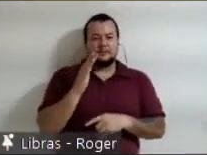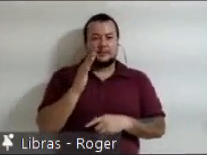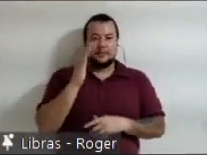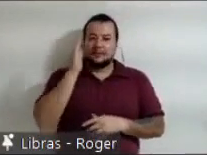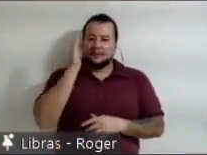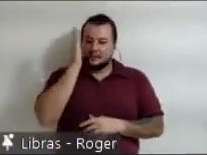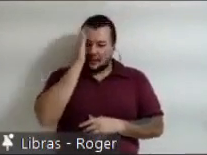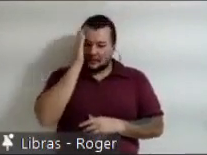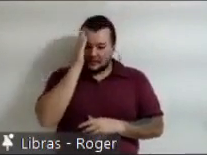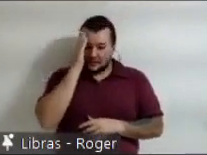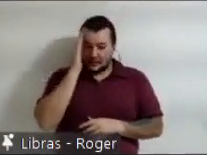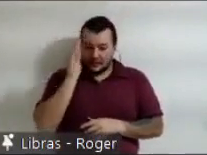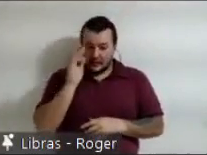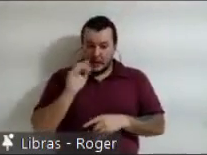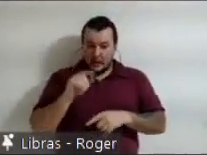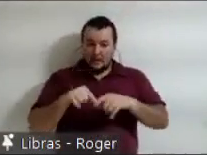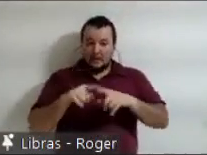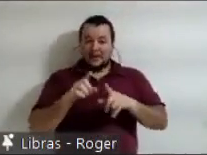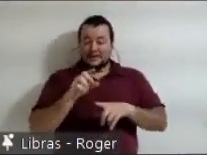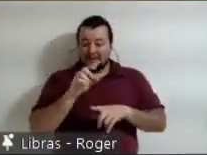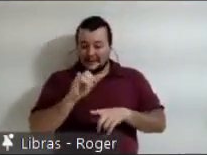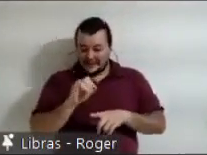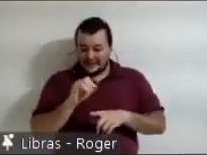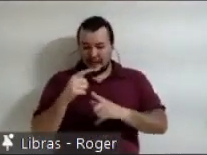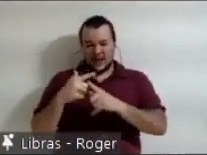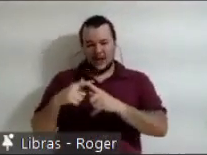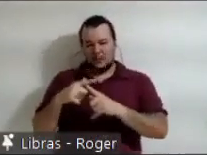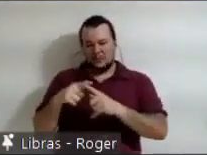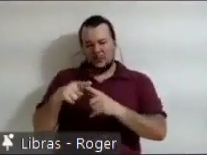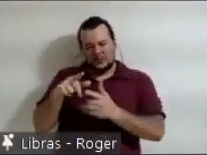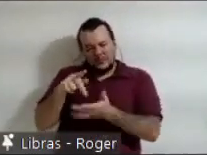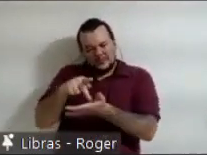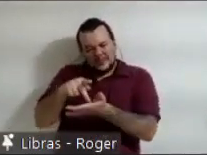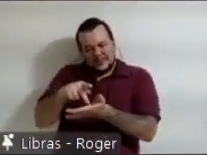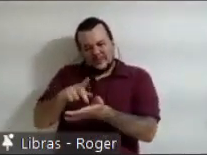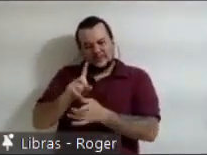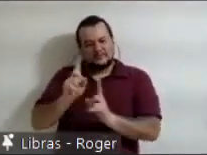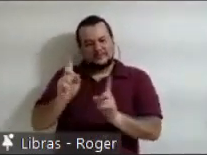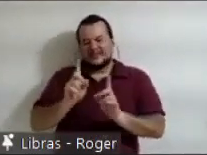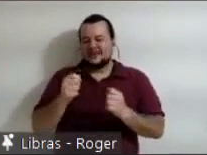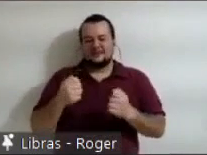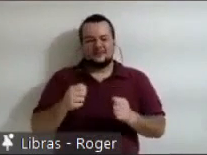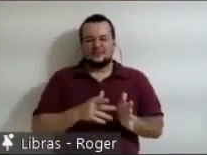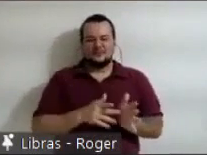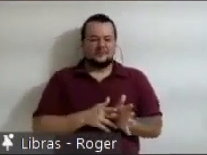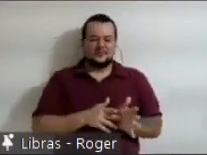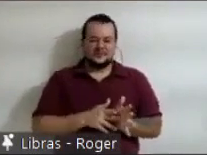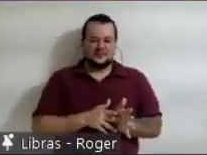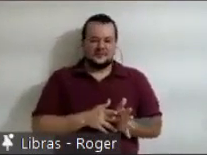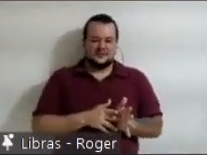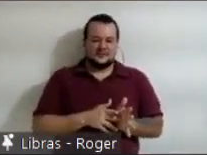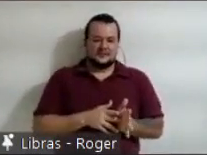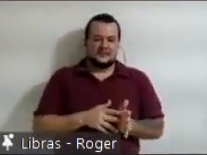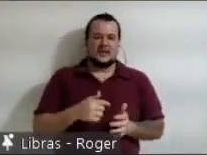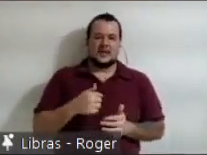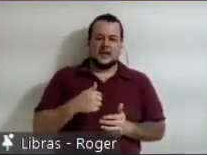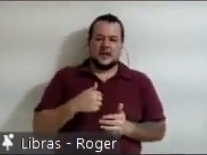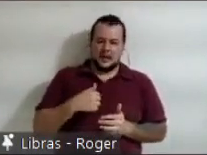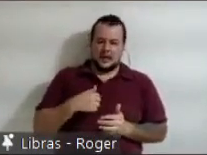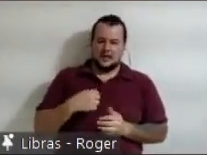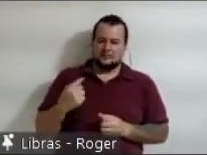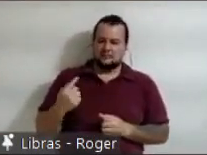necesito fingir nada realmente yo estoy solo frente a mi ignorancia